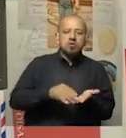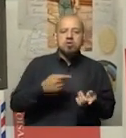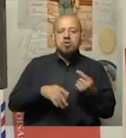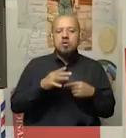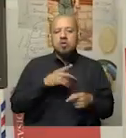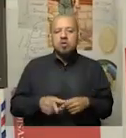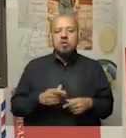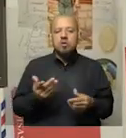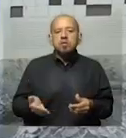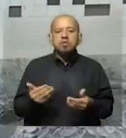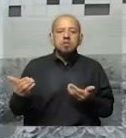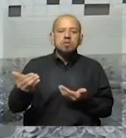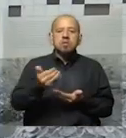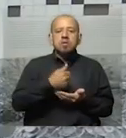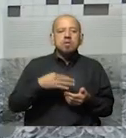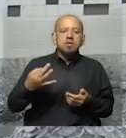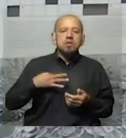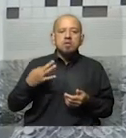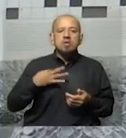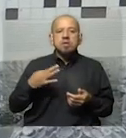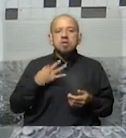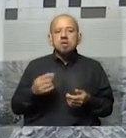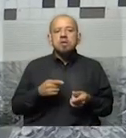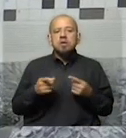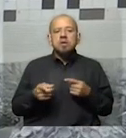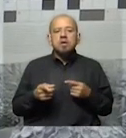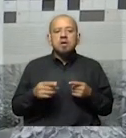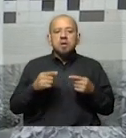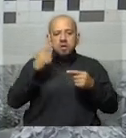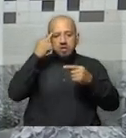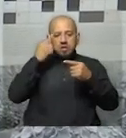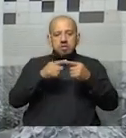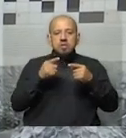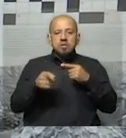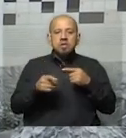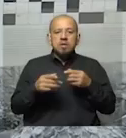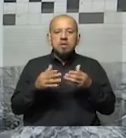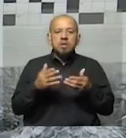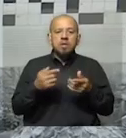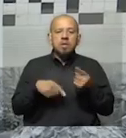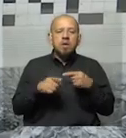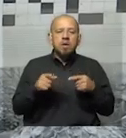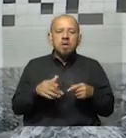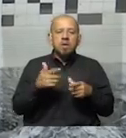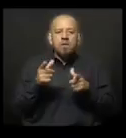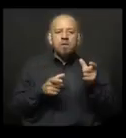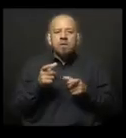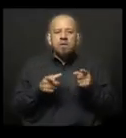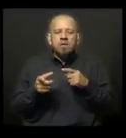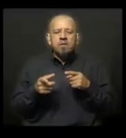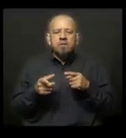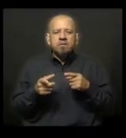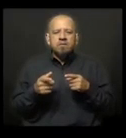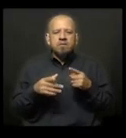hemos ido colectando a lo largo de todos estos años y que tiene como objetivo ser como una inspiración para el público que